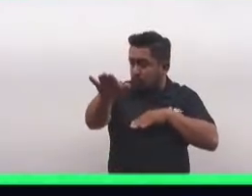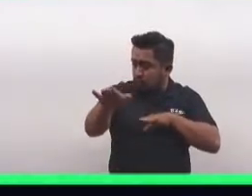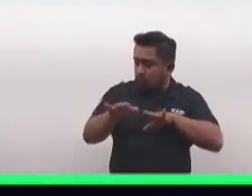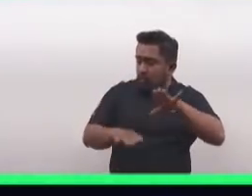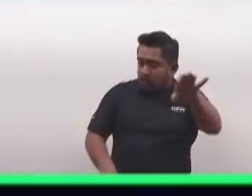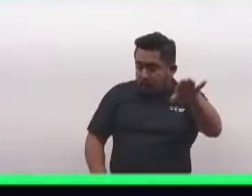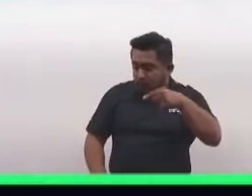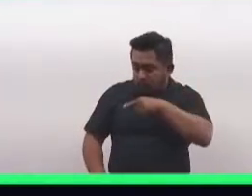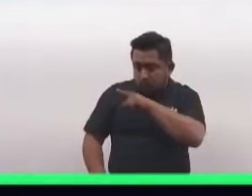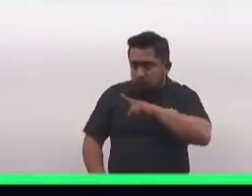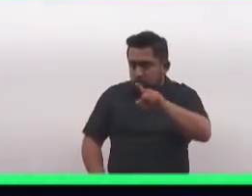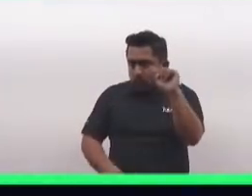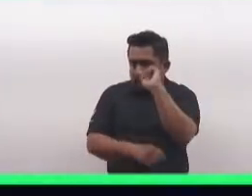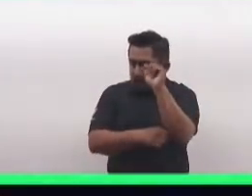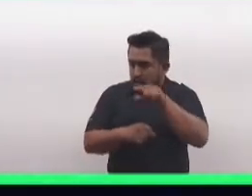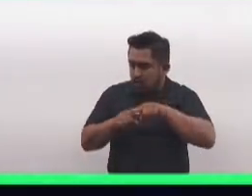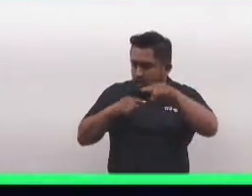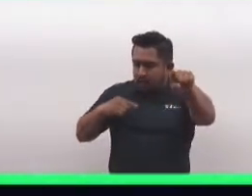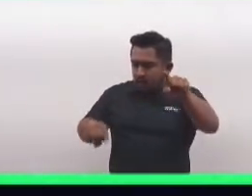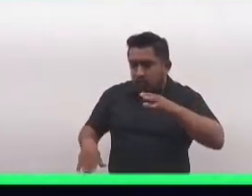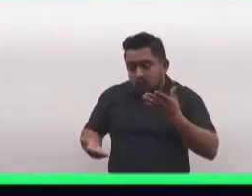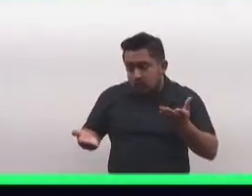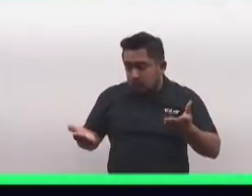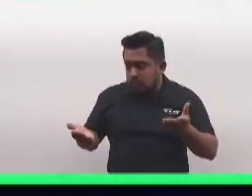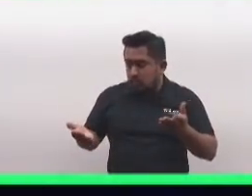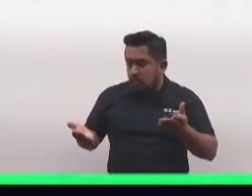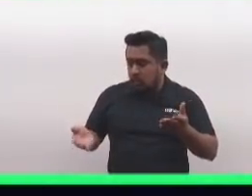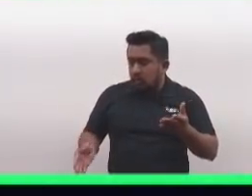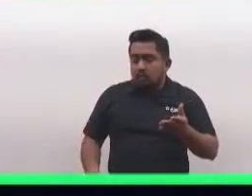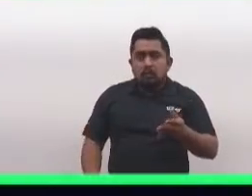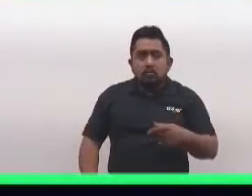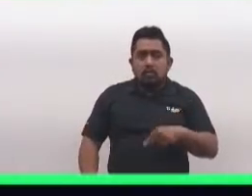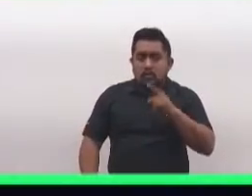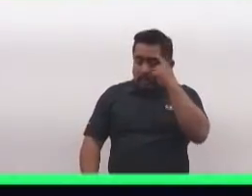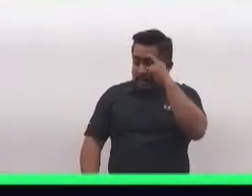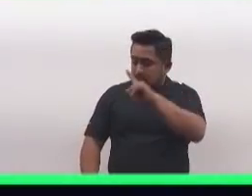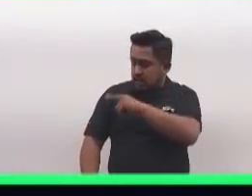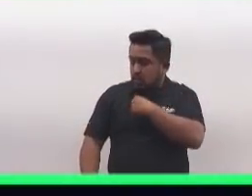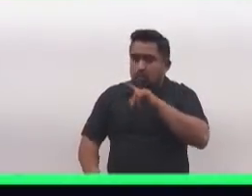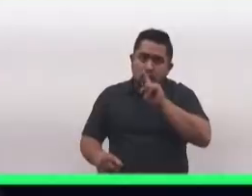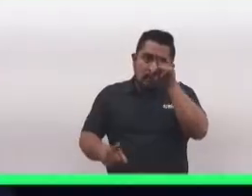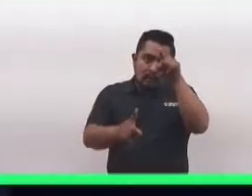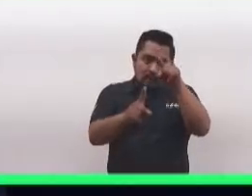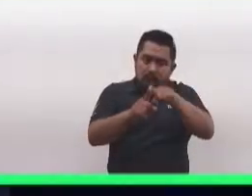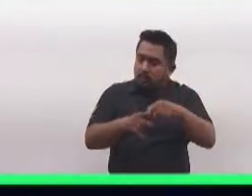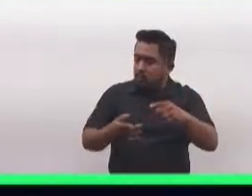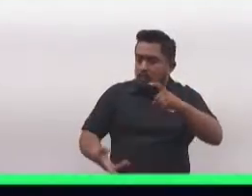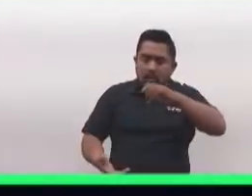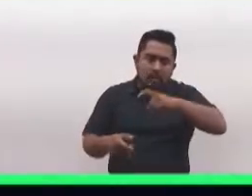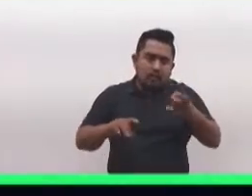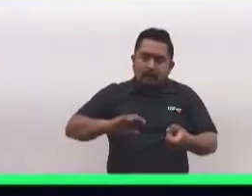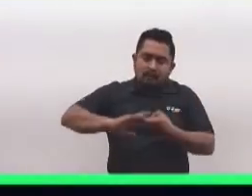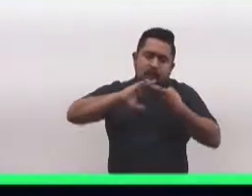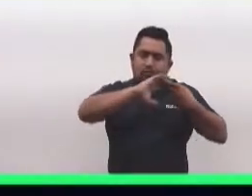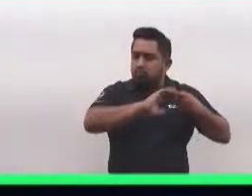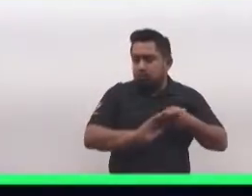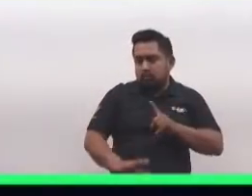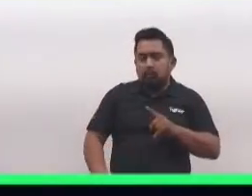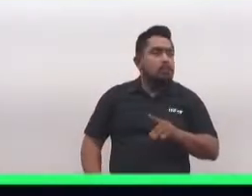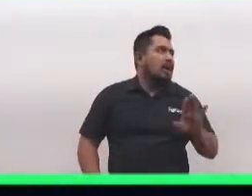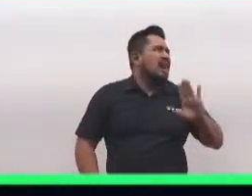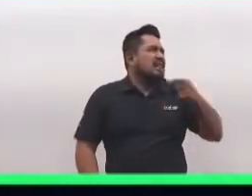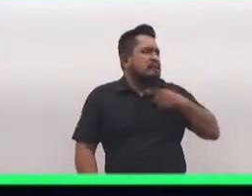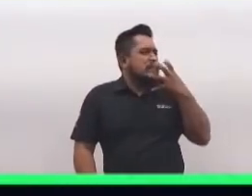lado de ilopango y todo lo demás no puedes andar en cualquier carro la idea es que no tenga que ir a traerte nadie mira ahí está no ezequiel